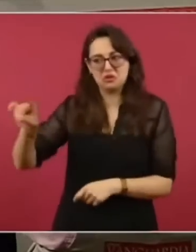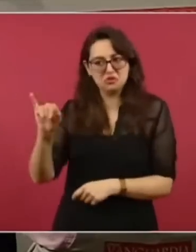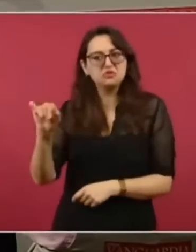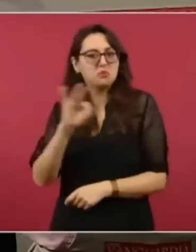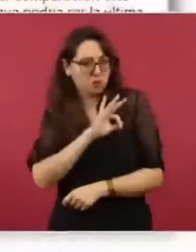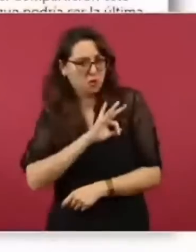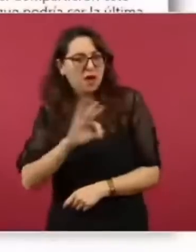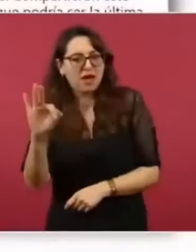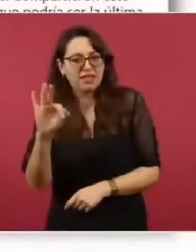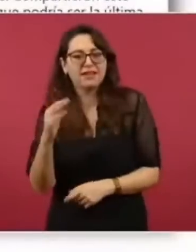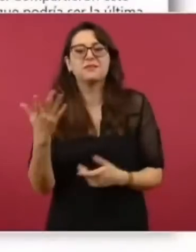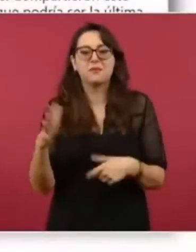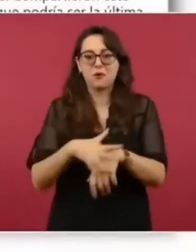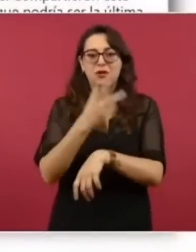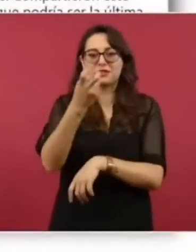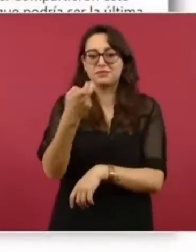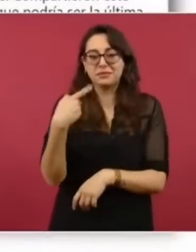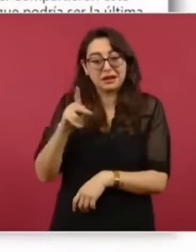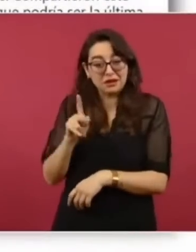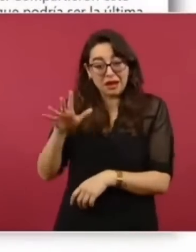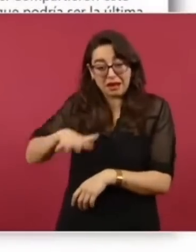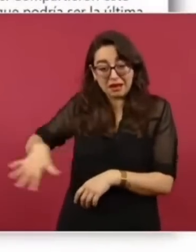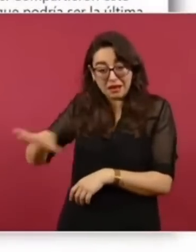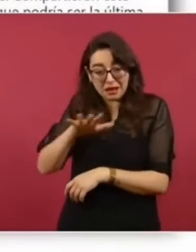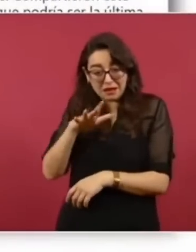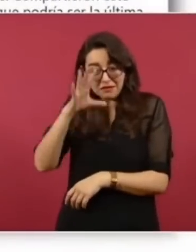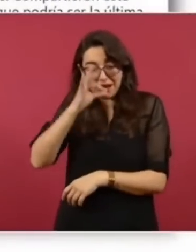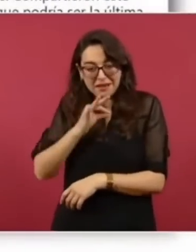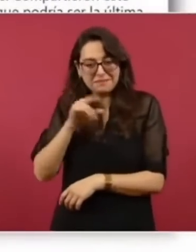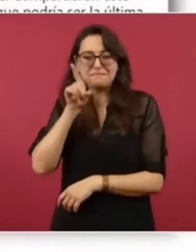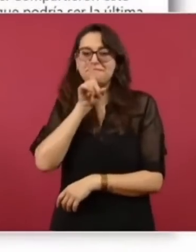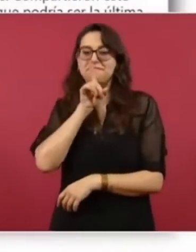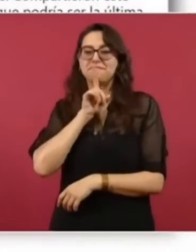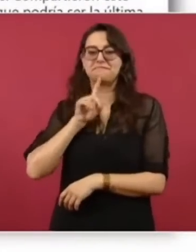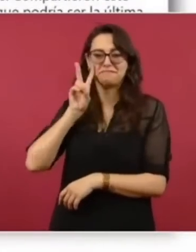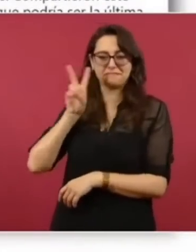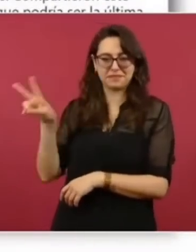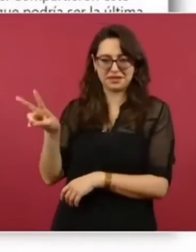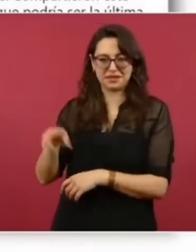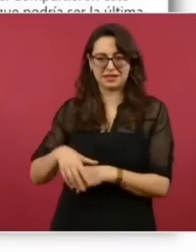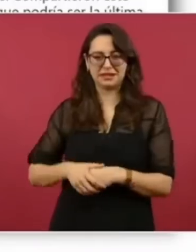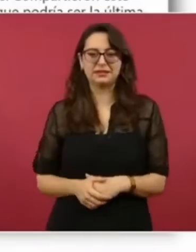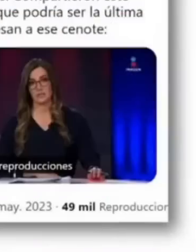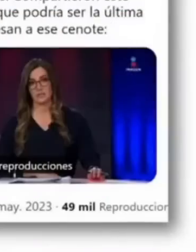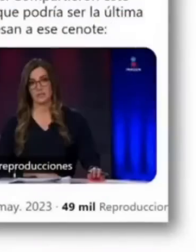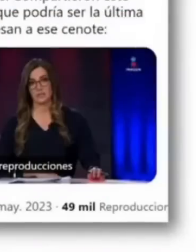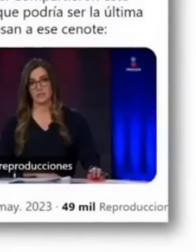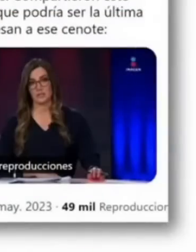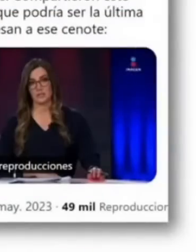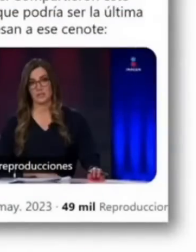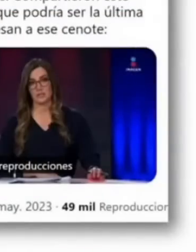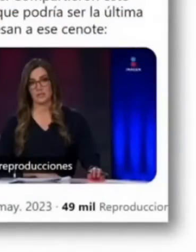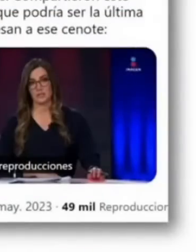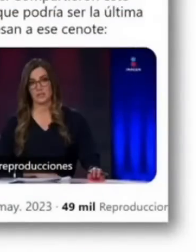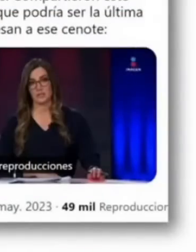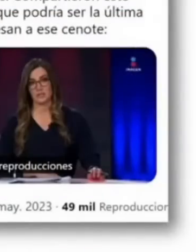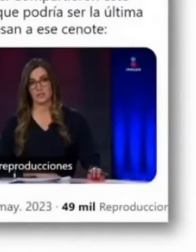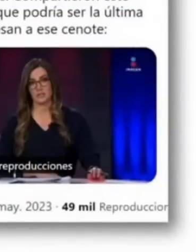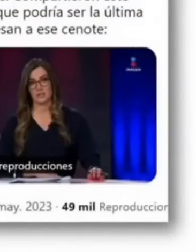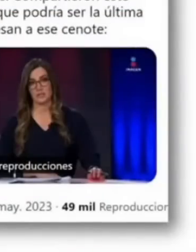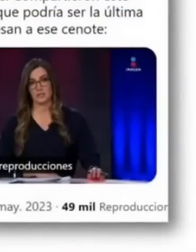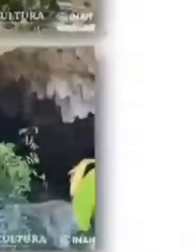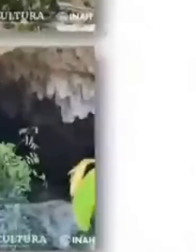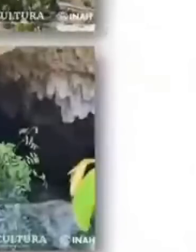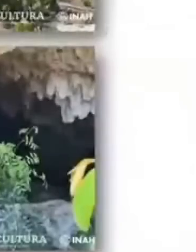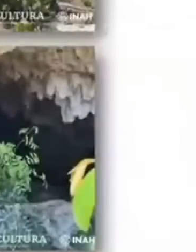Aquí vemos fotos, si me pueden pasar las fotos, por favor, de la entrada de la cueva Dama Blanca. Son del 1 de mayo